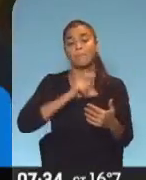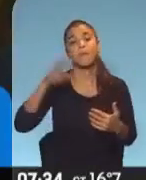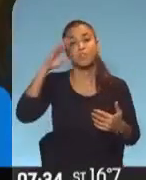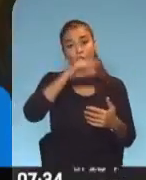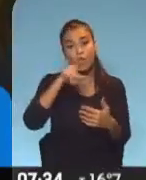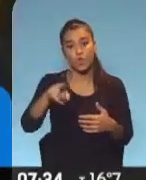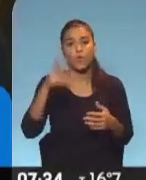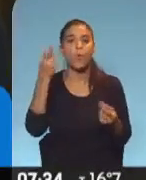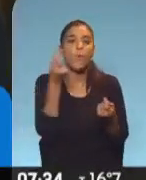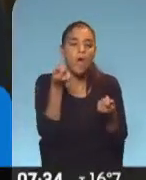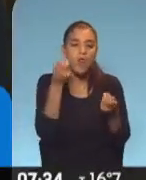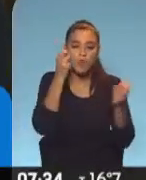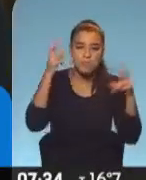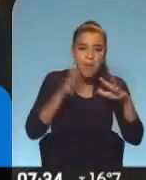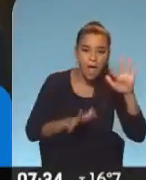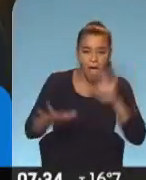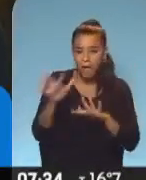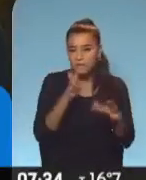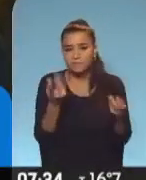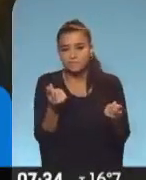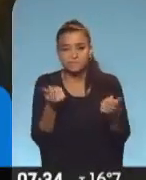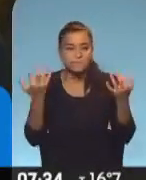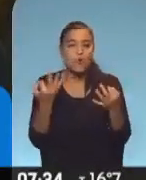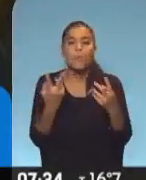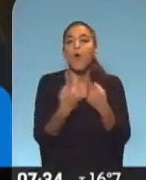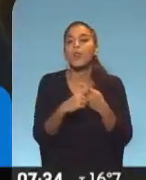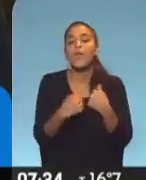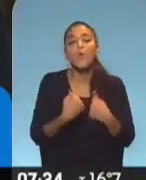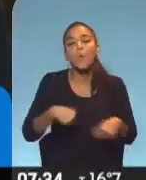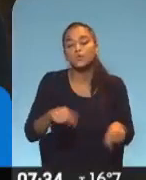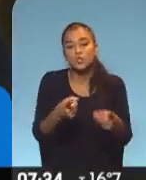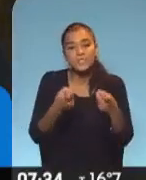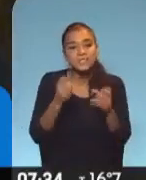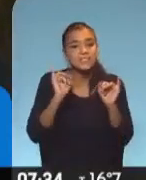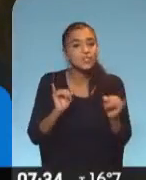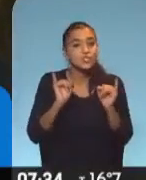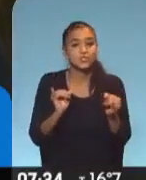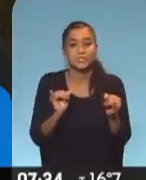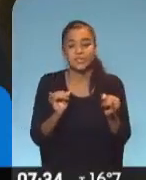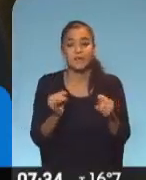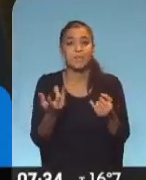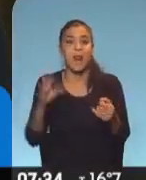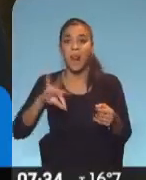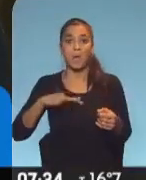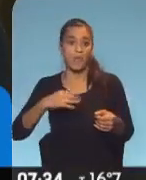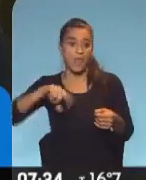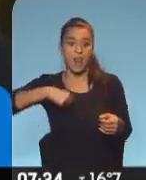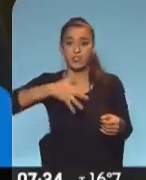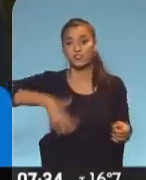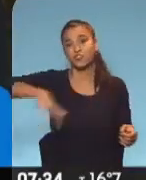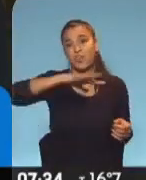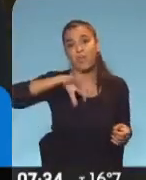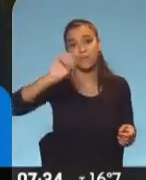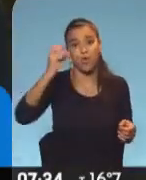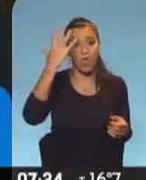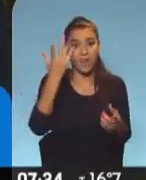un valor estratégico fenomenal, es decir, era como un recurso imprescindible para la vida en las sociedades